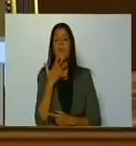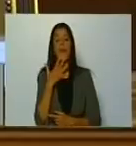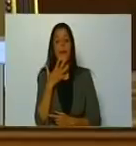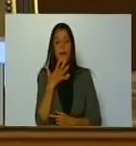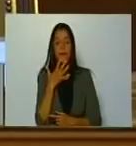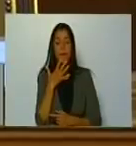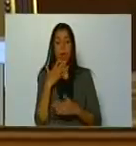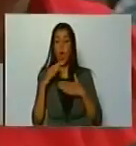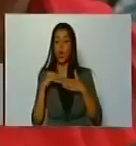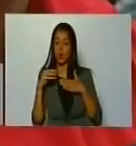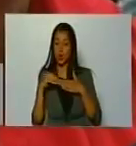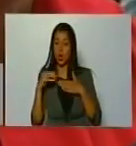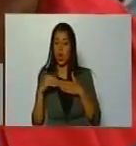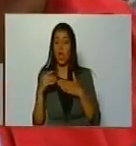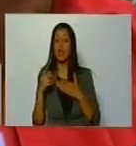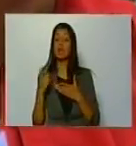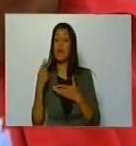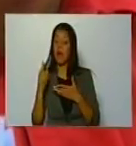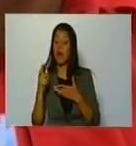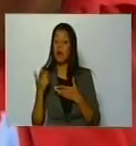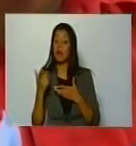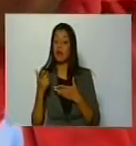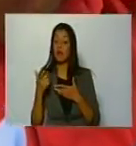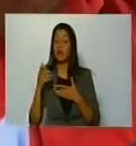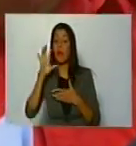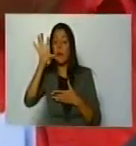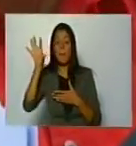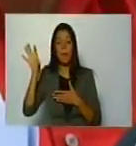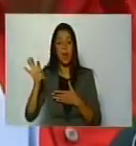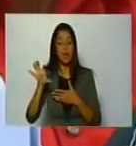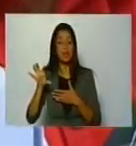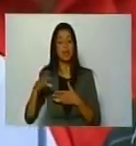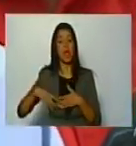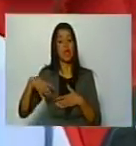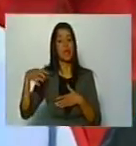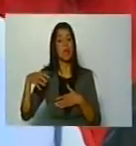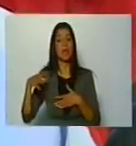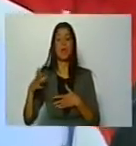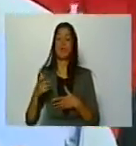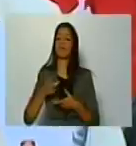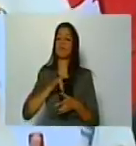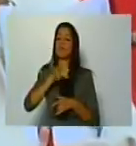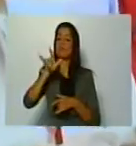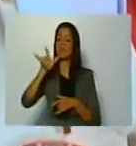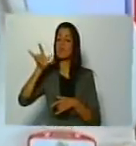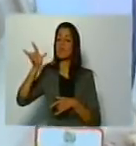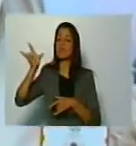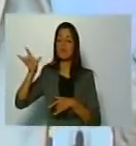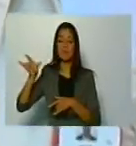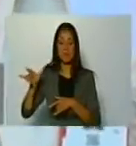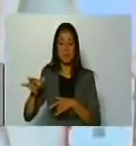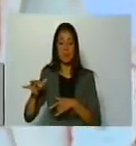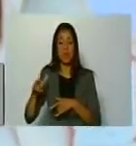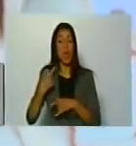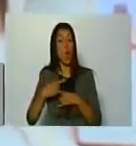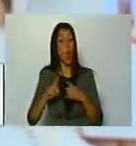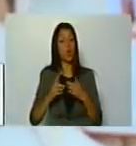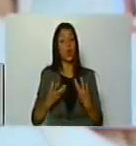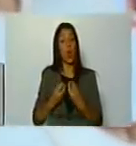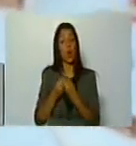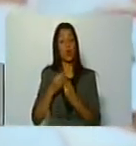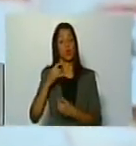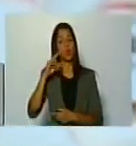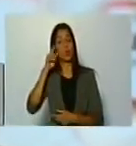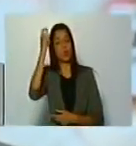dólares suministrados por gobiernos extranjeros, viajando por el mundo con otros diputados pidiendo